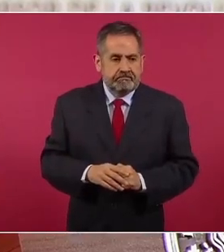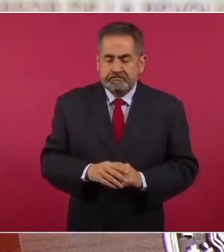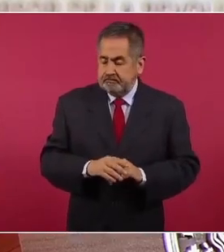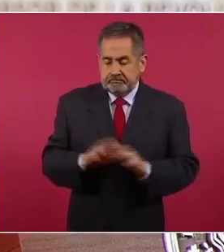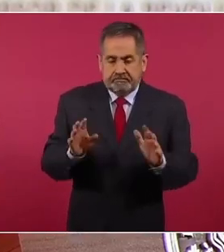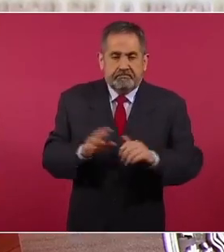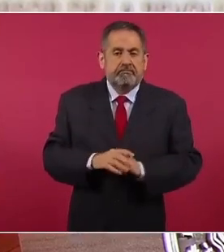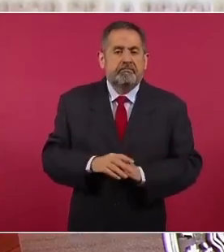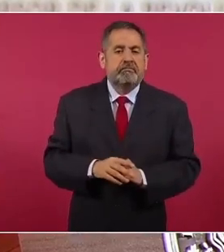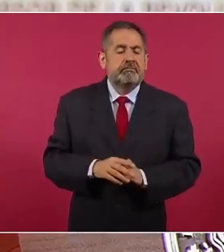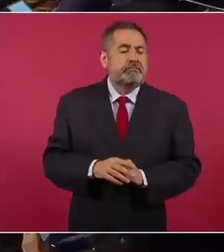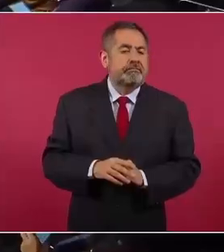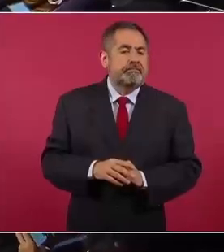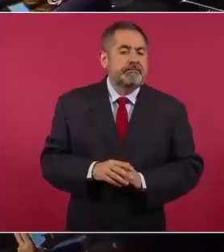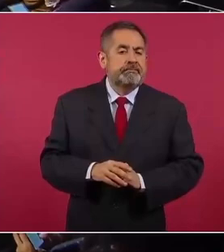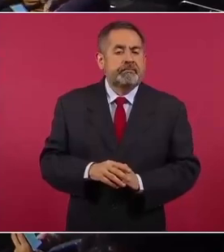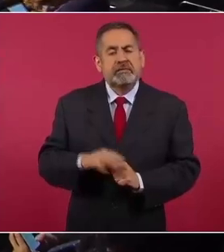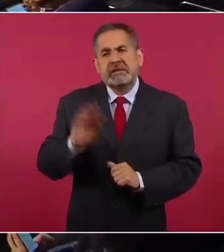puede ser que